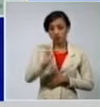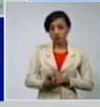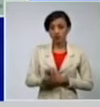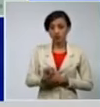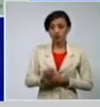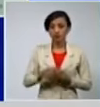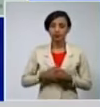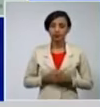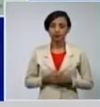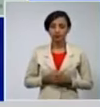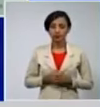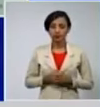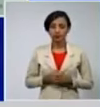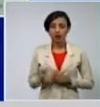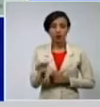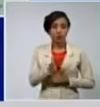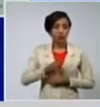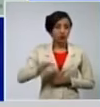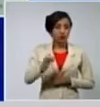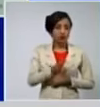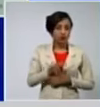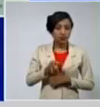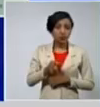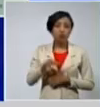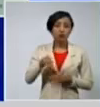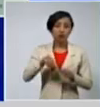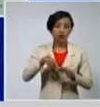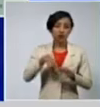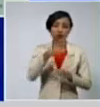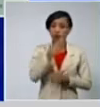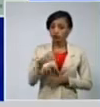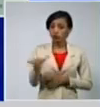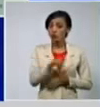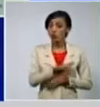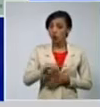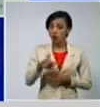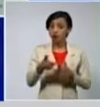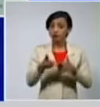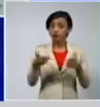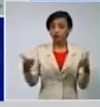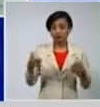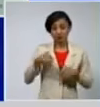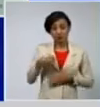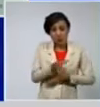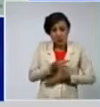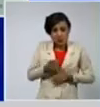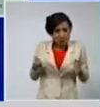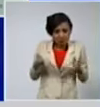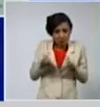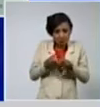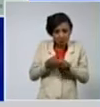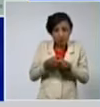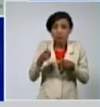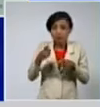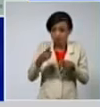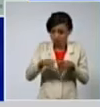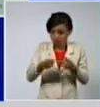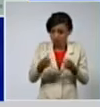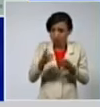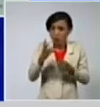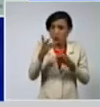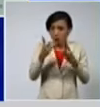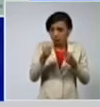Juventud detecta un número de casos que para este territorio es elevado. Estamos hablando de 10